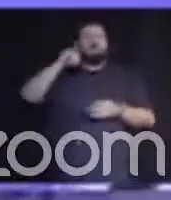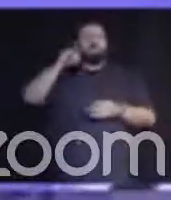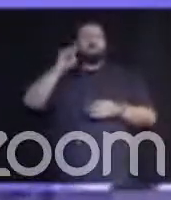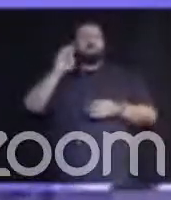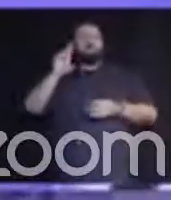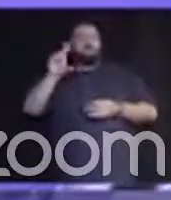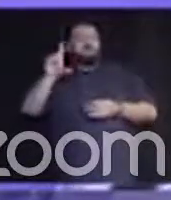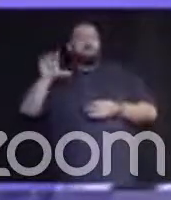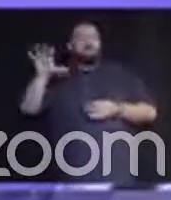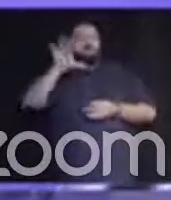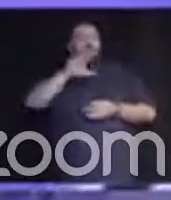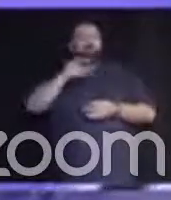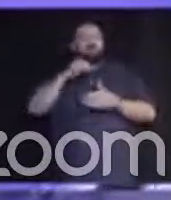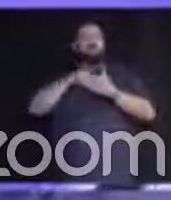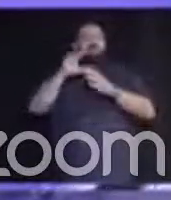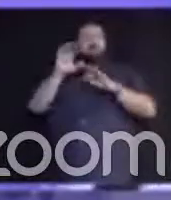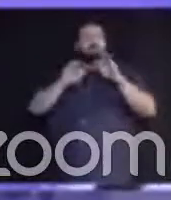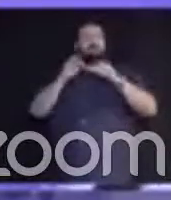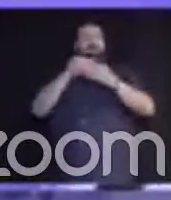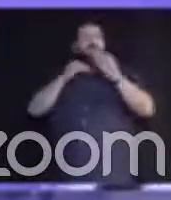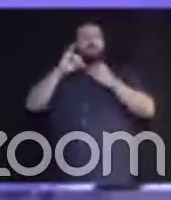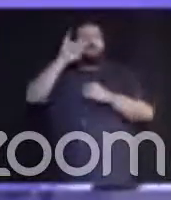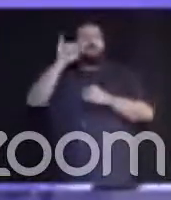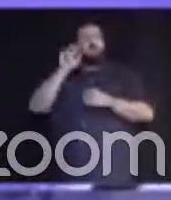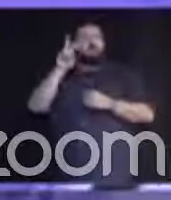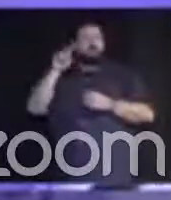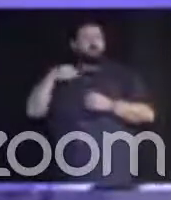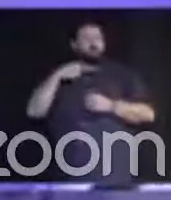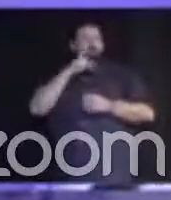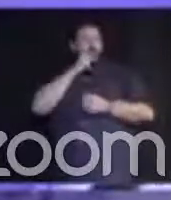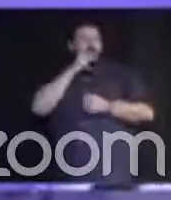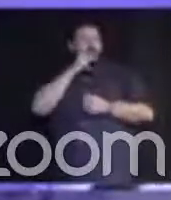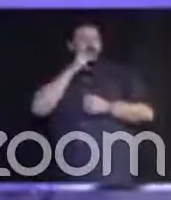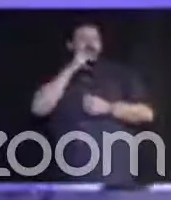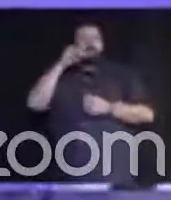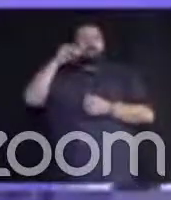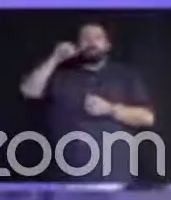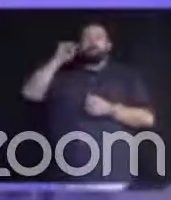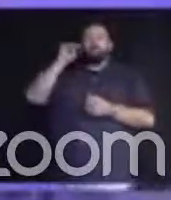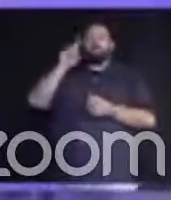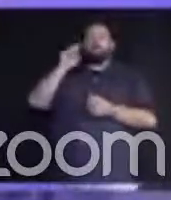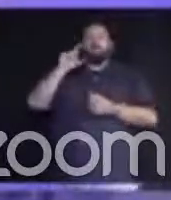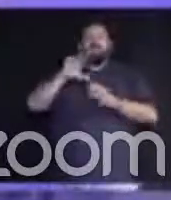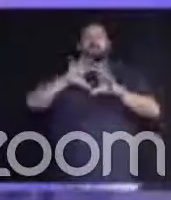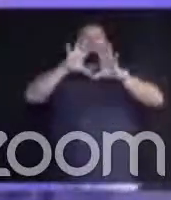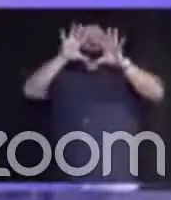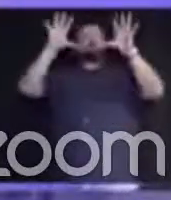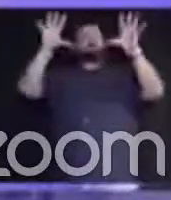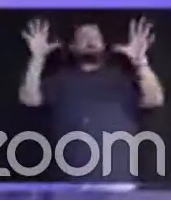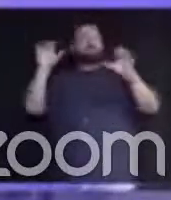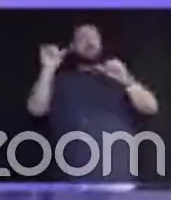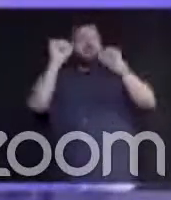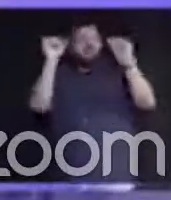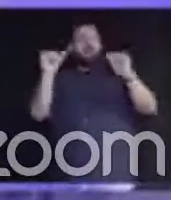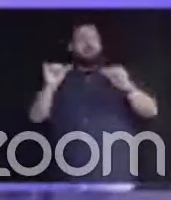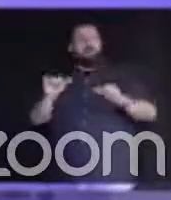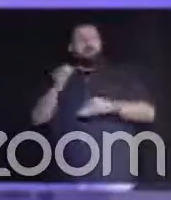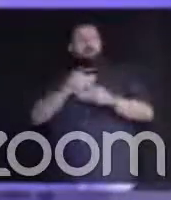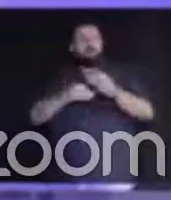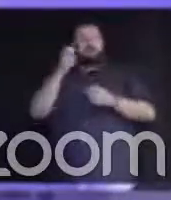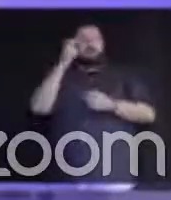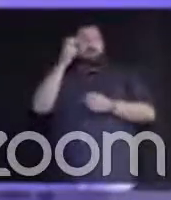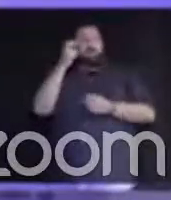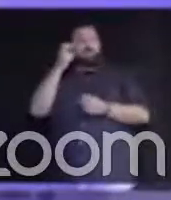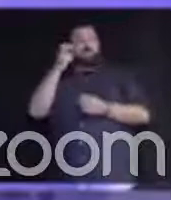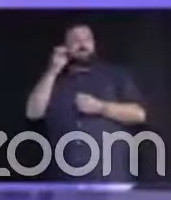Wynwood Walls de Miami, de Jorge Vergara, mi padre. Un mural muy padre, una pieza de arte. Bueno, quiero contarles